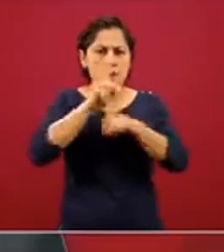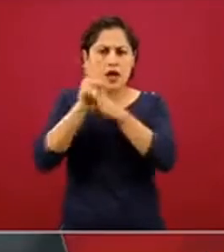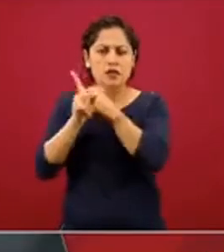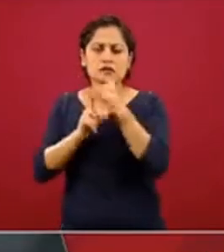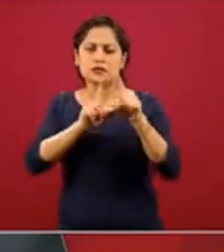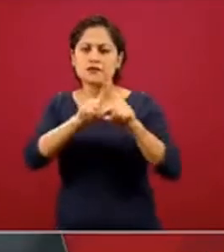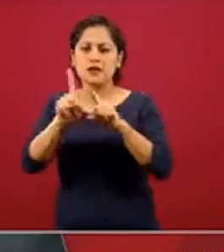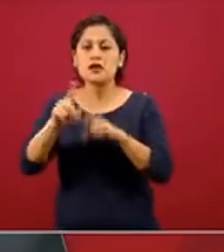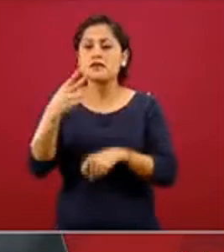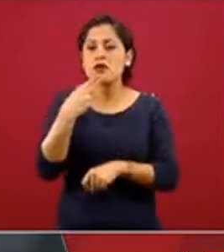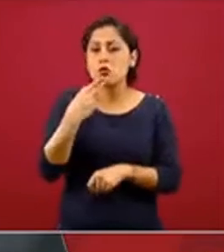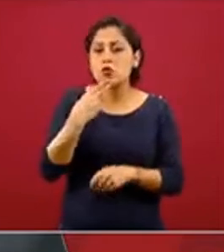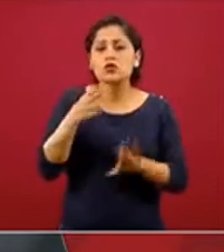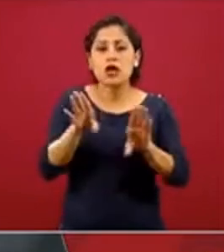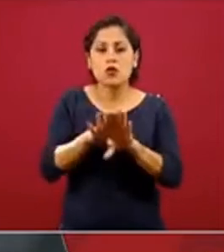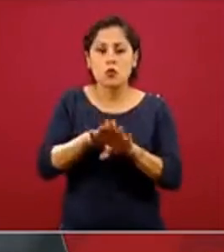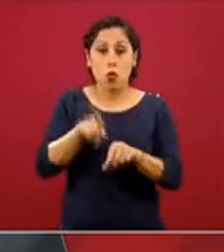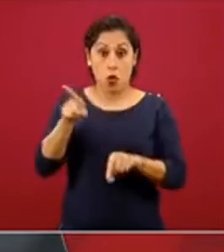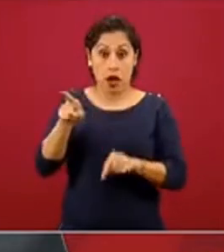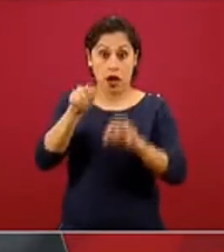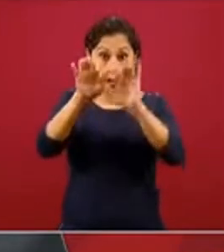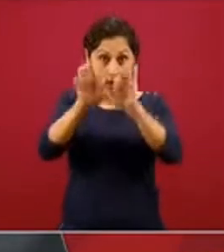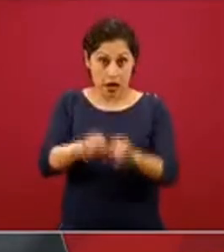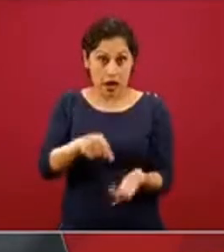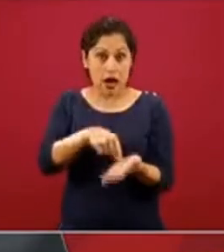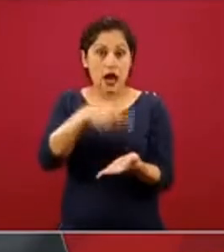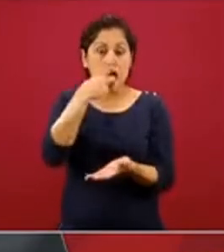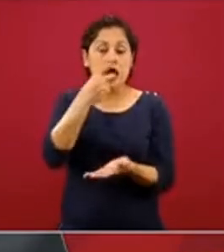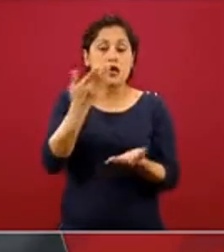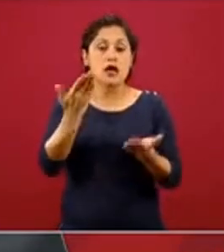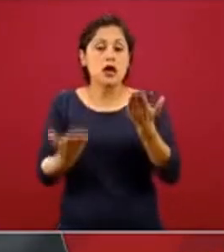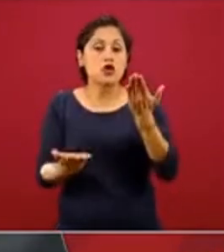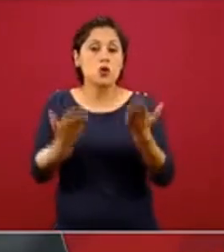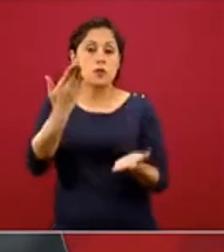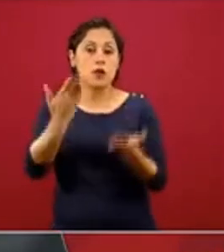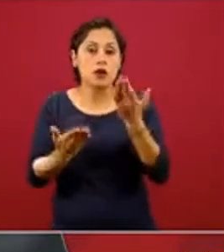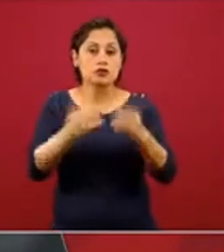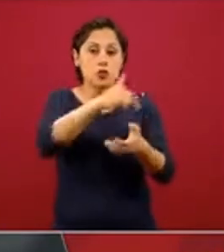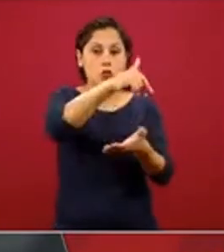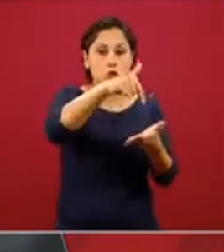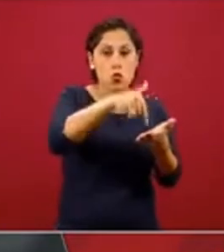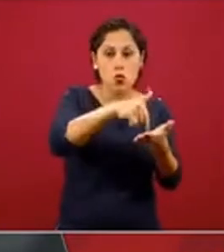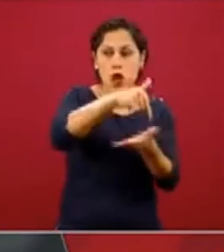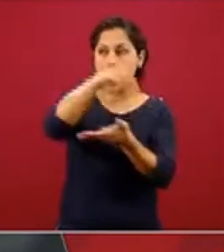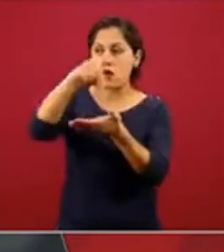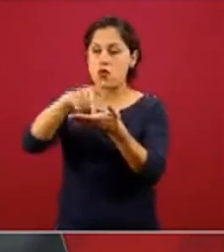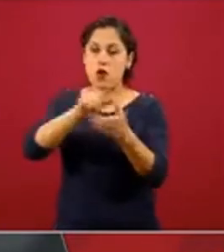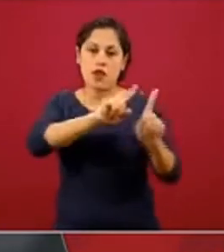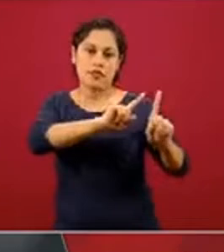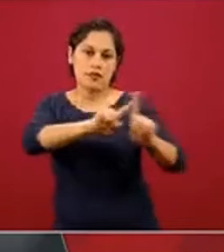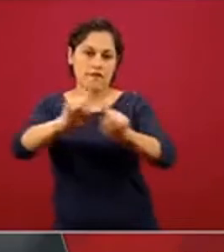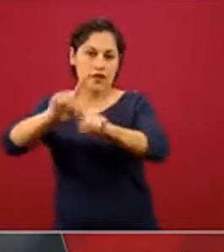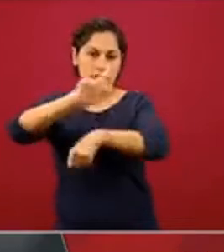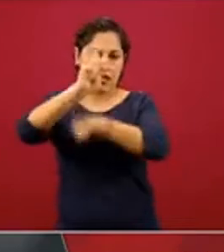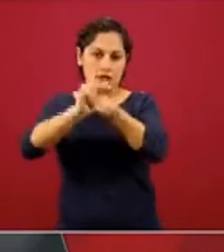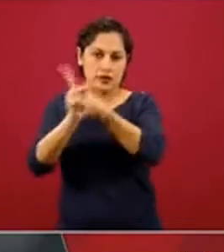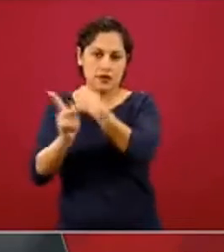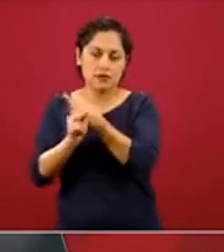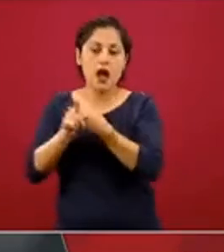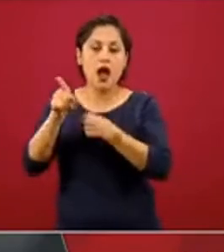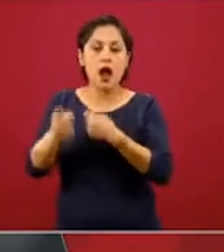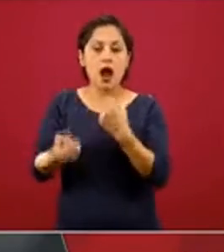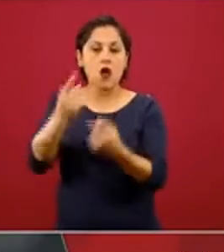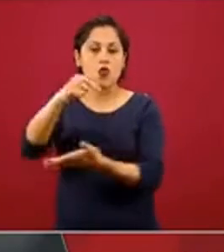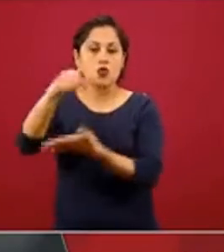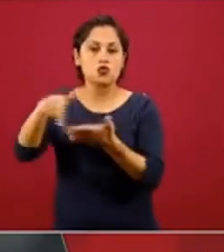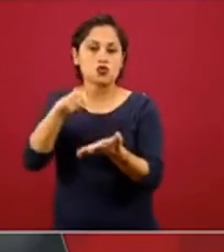sea, él hace una comparación entre lugares geográficos que tuvieron indicación de uso de cubrebocas o no